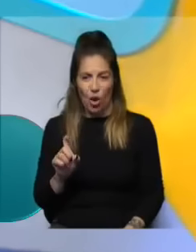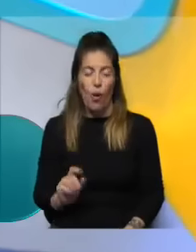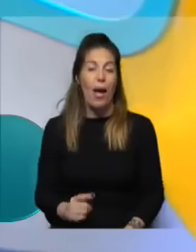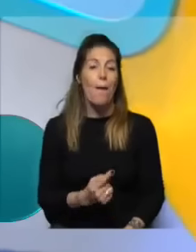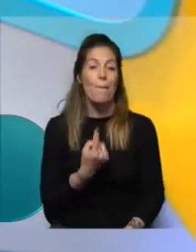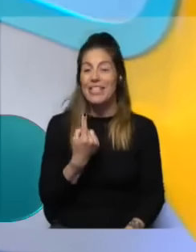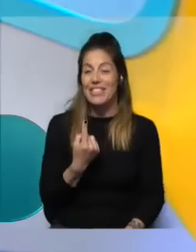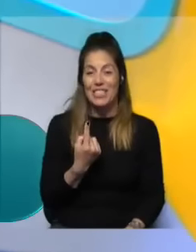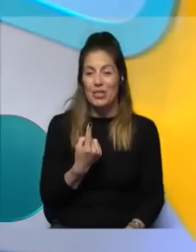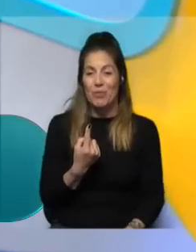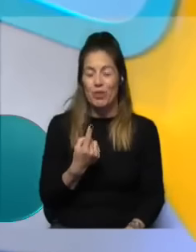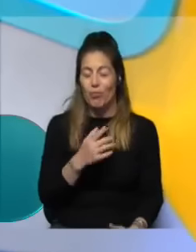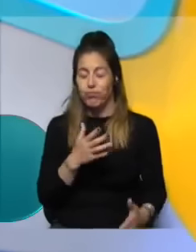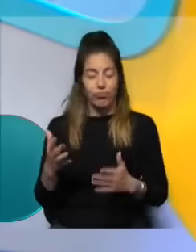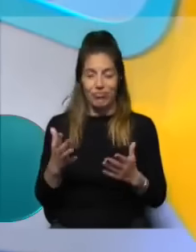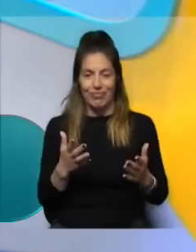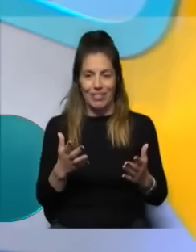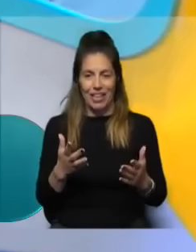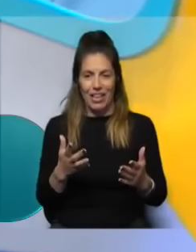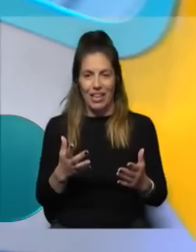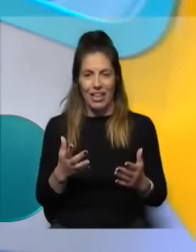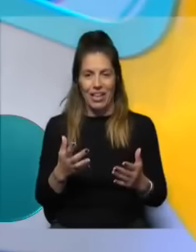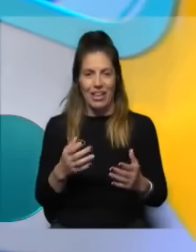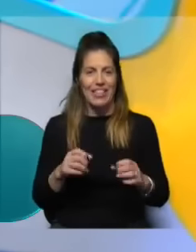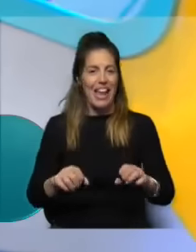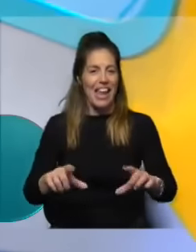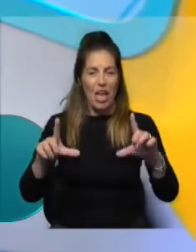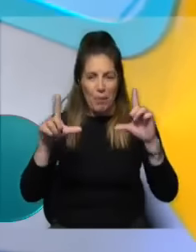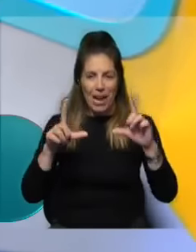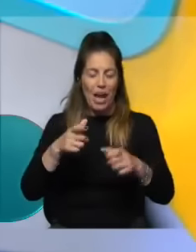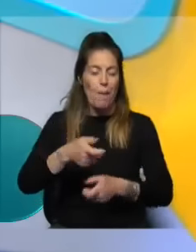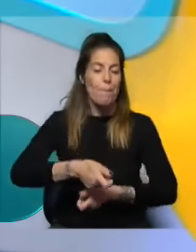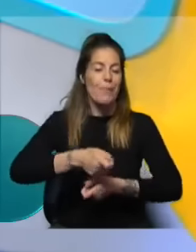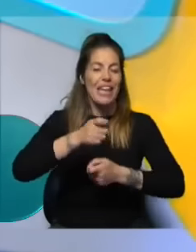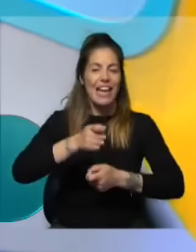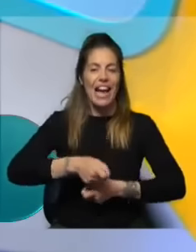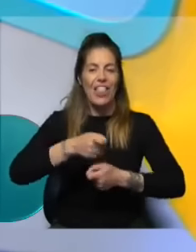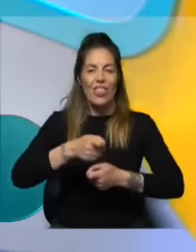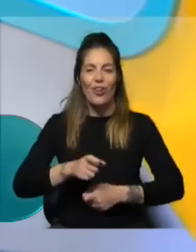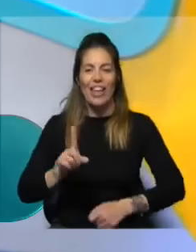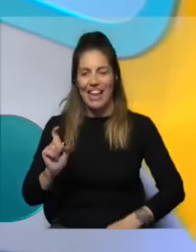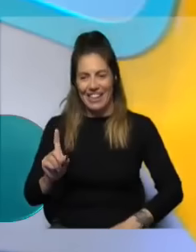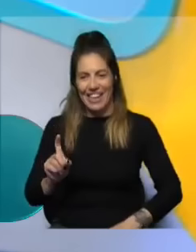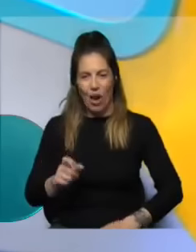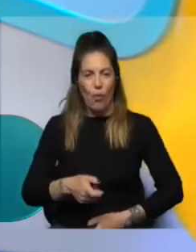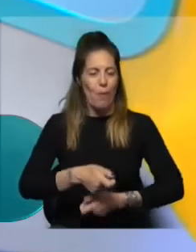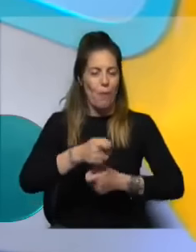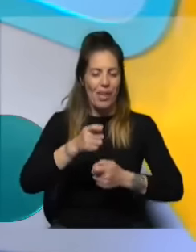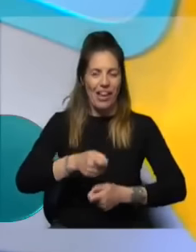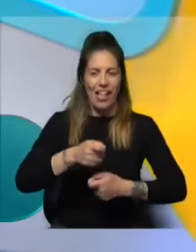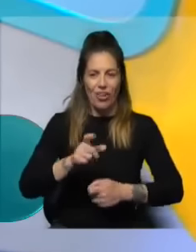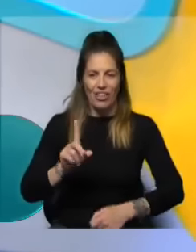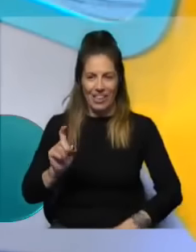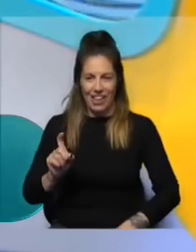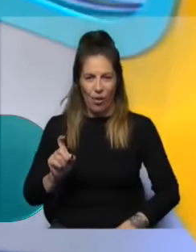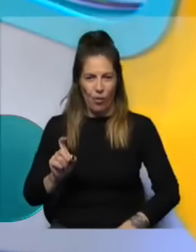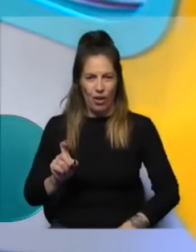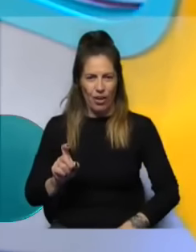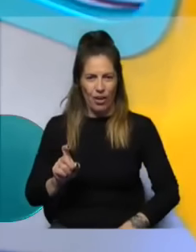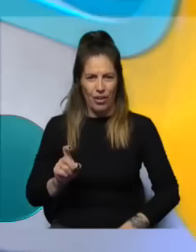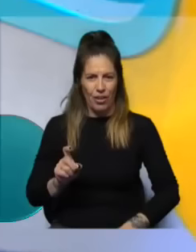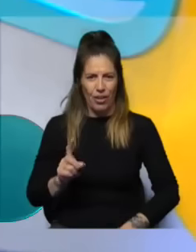principio te descoloca, porque hasta la imagen de un pescador en el agua, mira lo que digo, un pescador en el agua, uno es